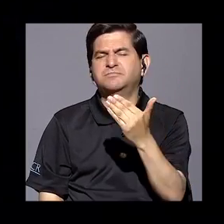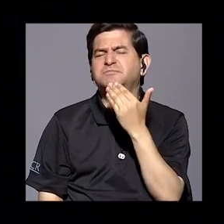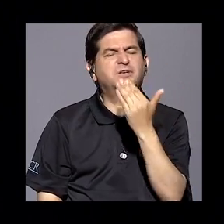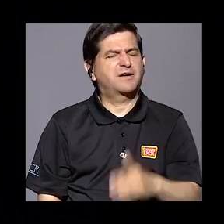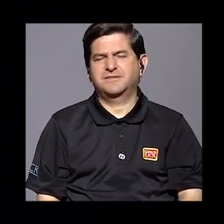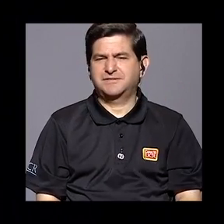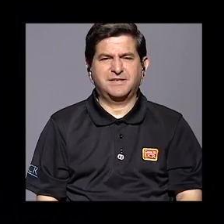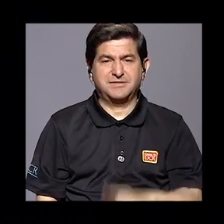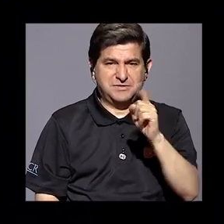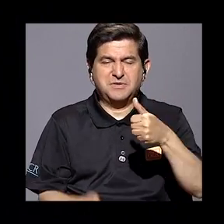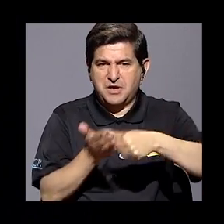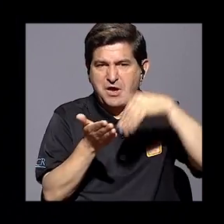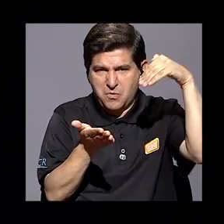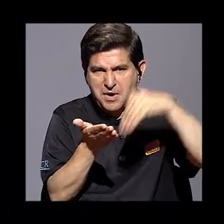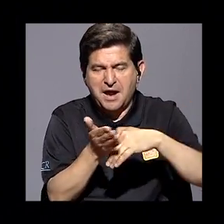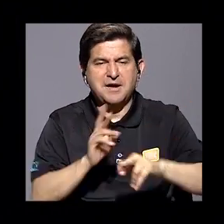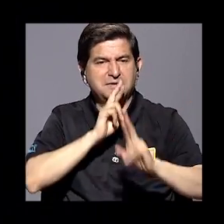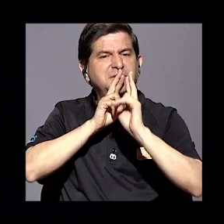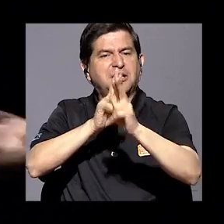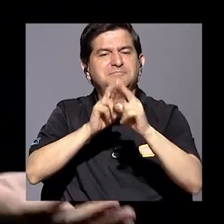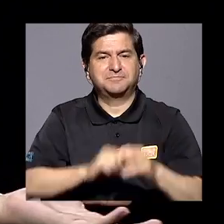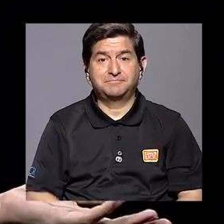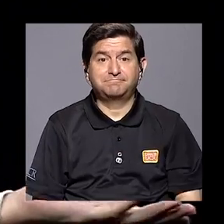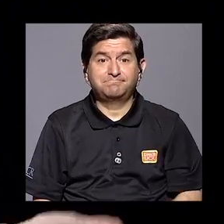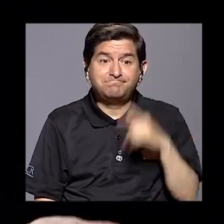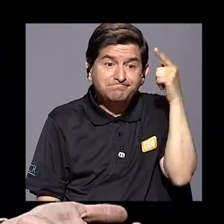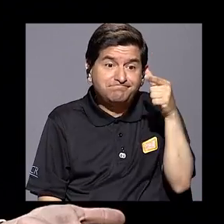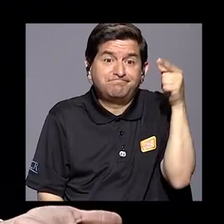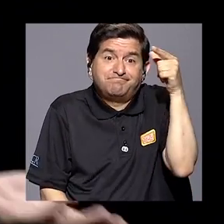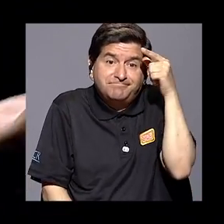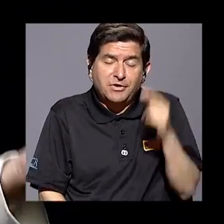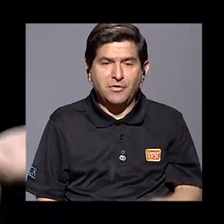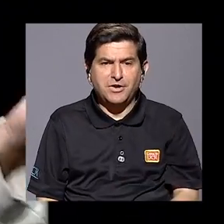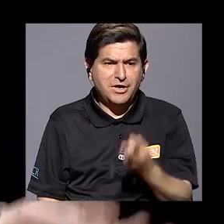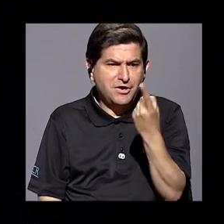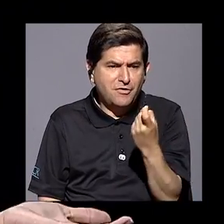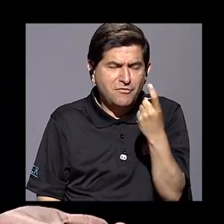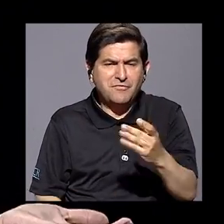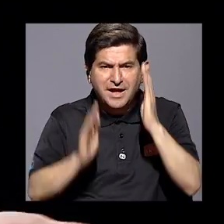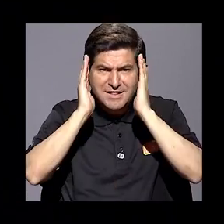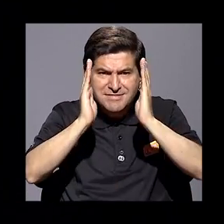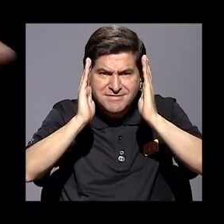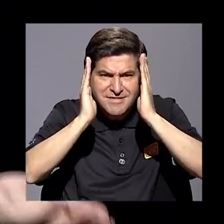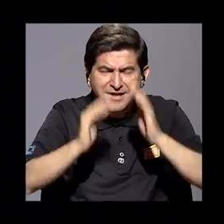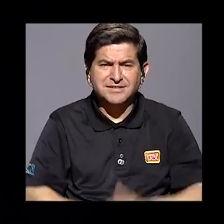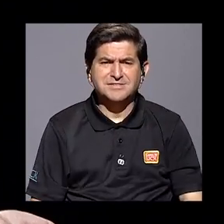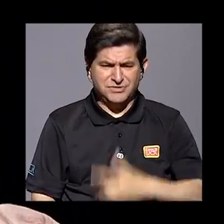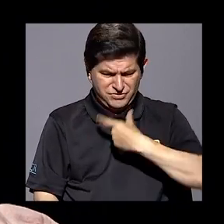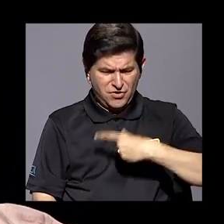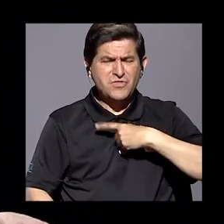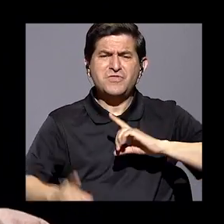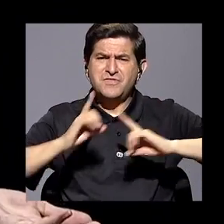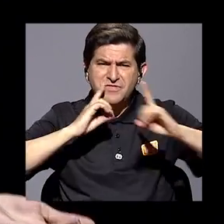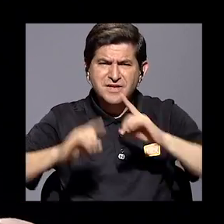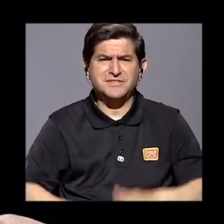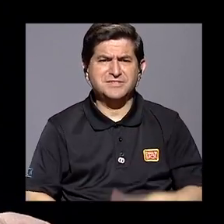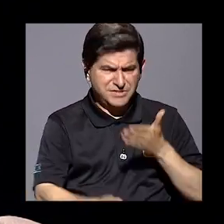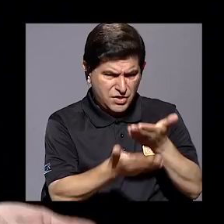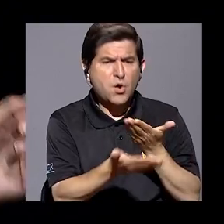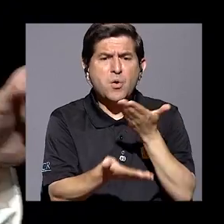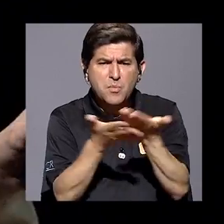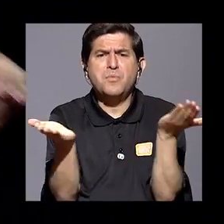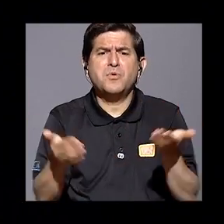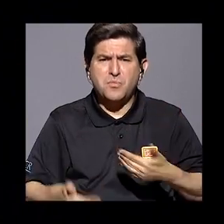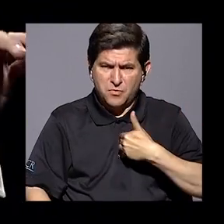gracias respondió en una cartita de una hoja bueno evidentemente faltan oídos faltan ganas de dialogar propuestas